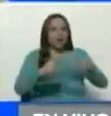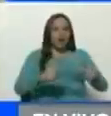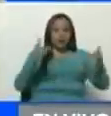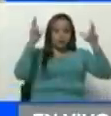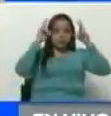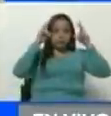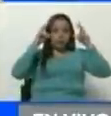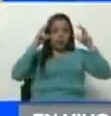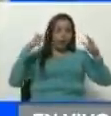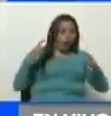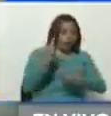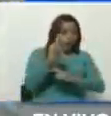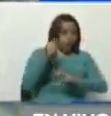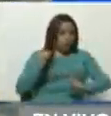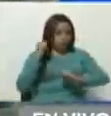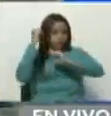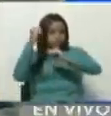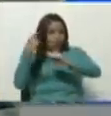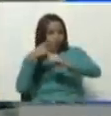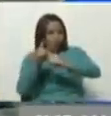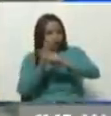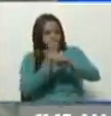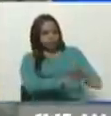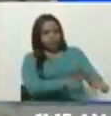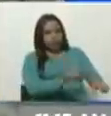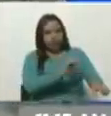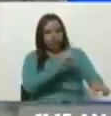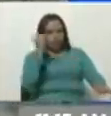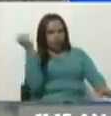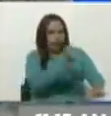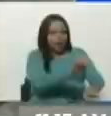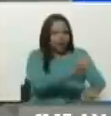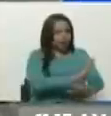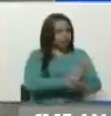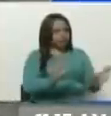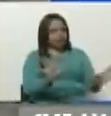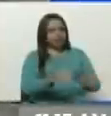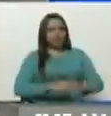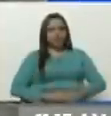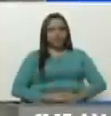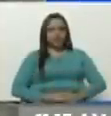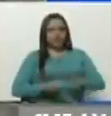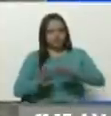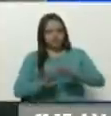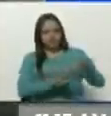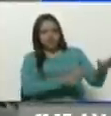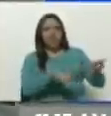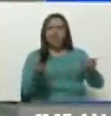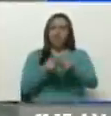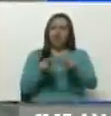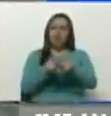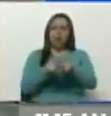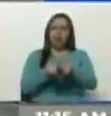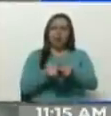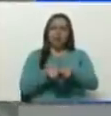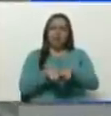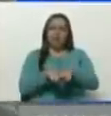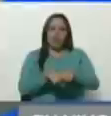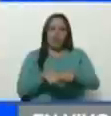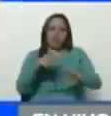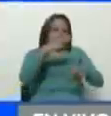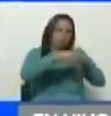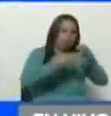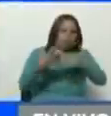otro se rinde, no lo ultima, no acaba con él. Lo mismo una pelea entre lobos. El